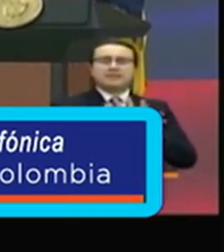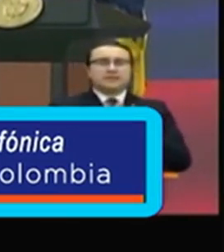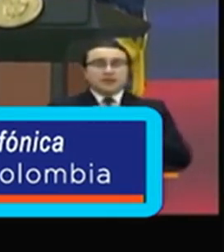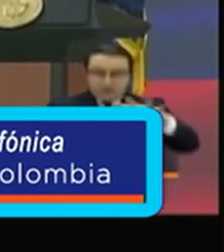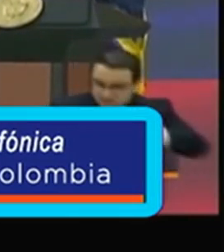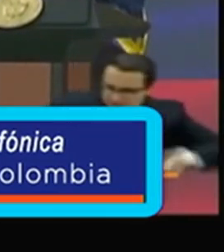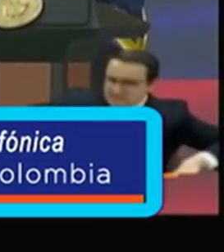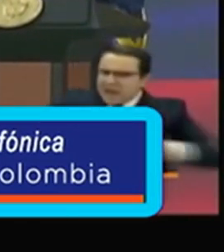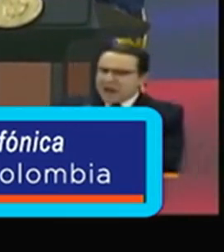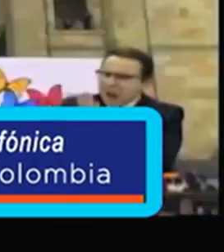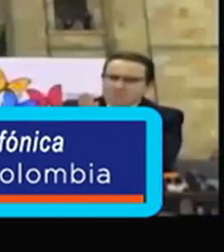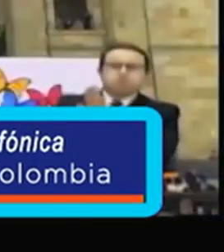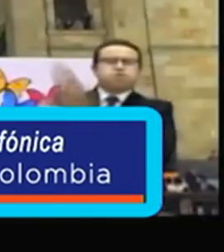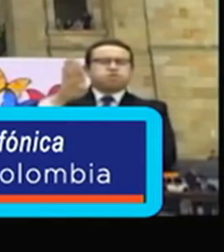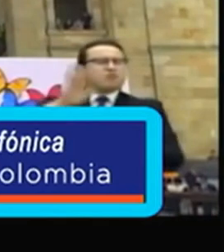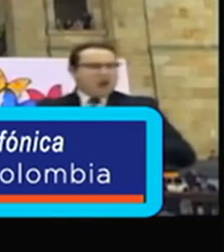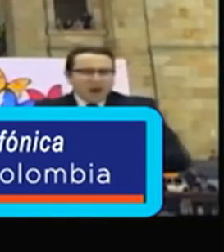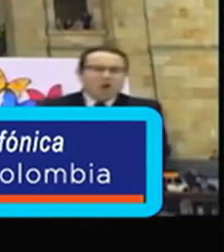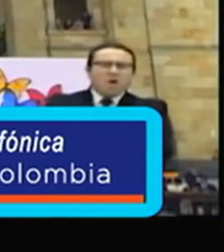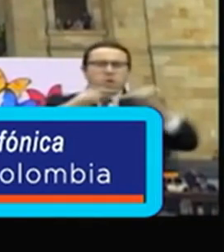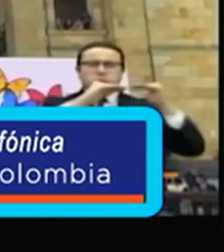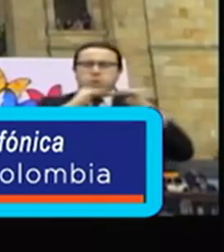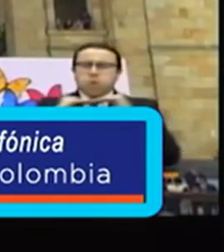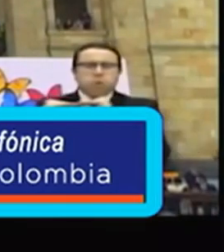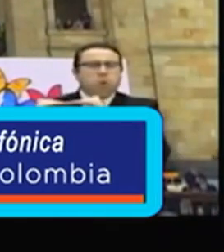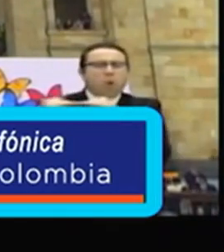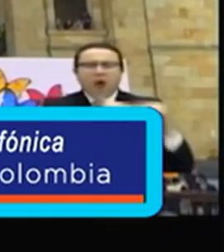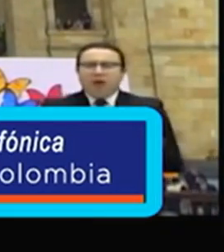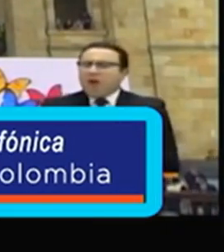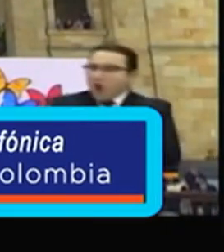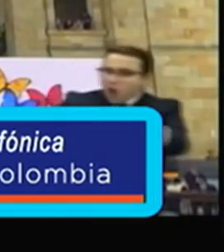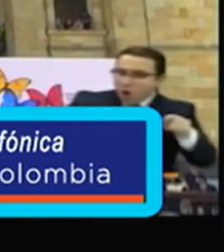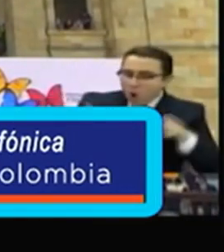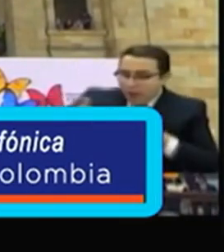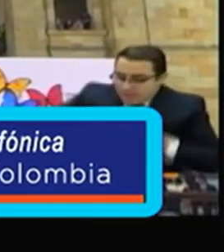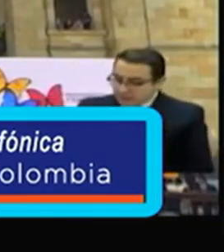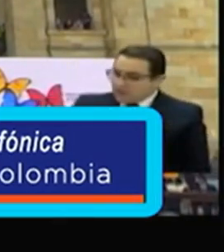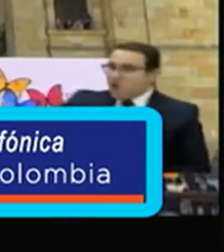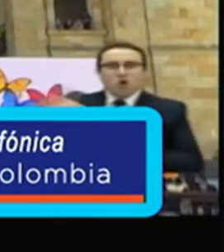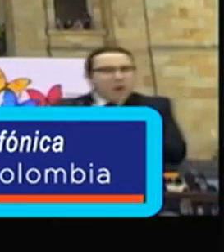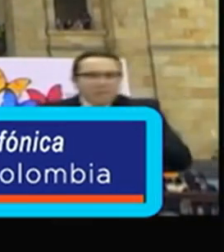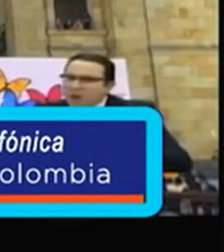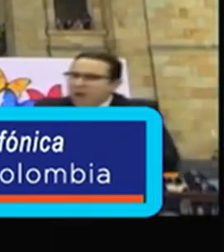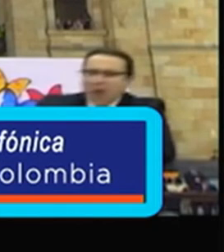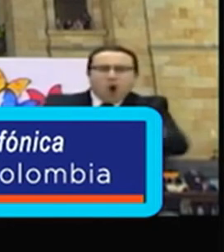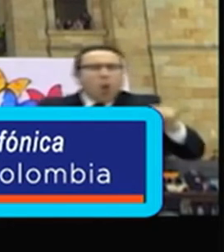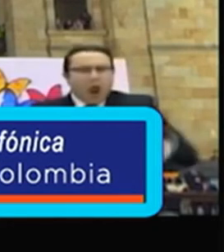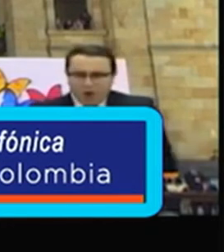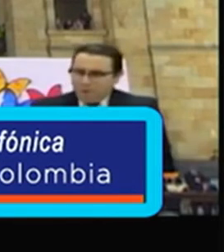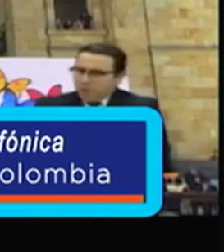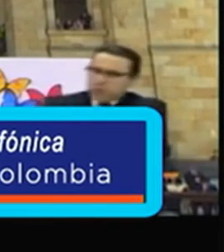internacionales y regionales, de los bloques regionales. Bueno, va a haber mucha resistencia,